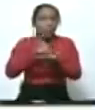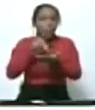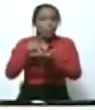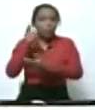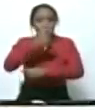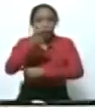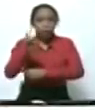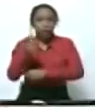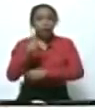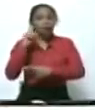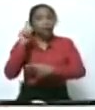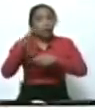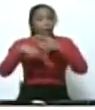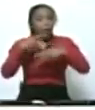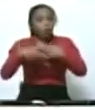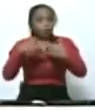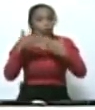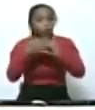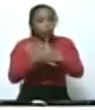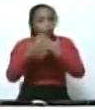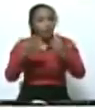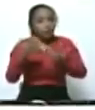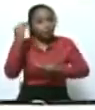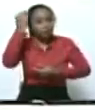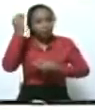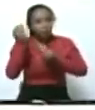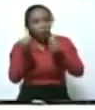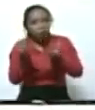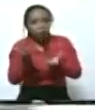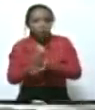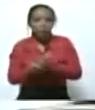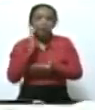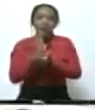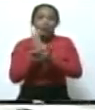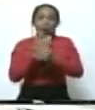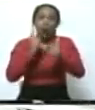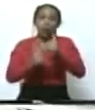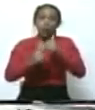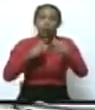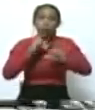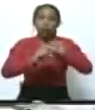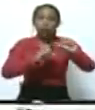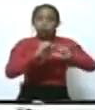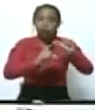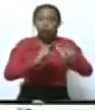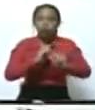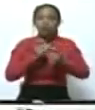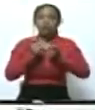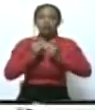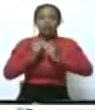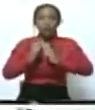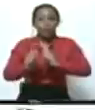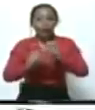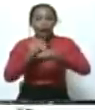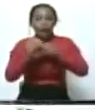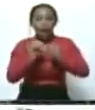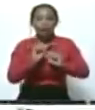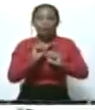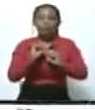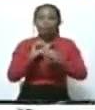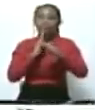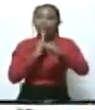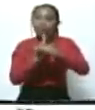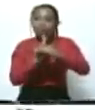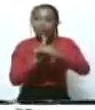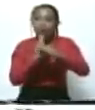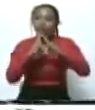cualidad revolucionaria. Hemos siempre en los últimos procesos hemos intentado que se evite a